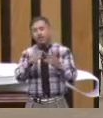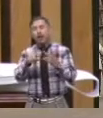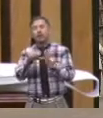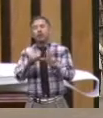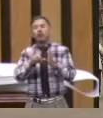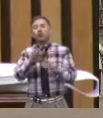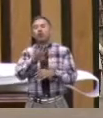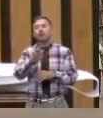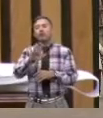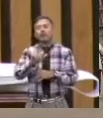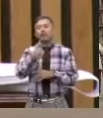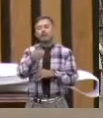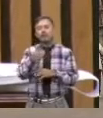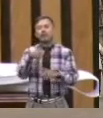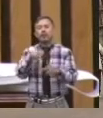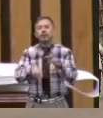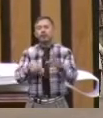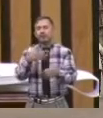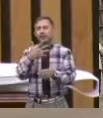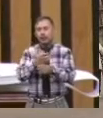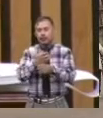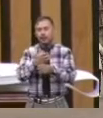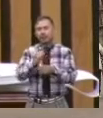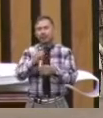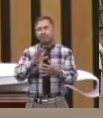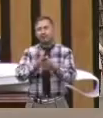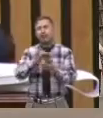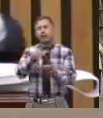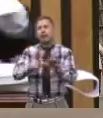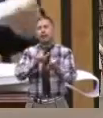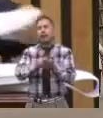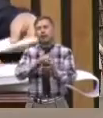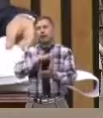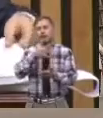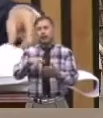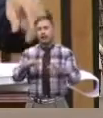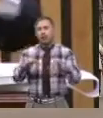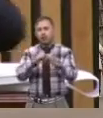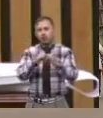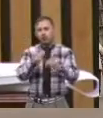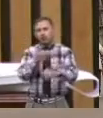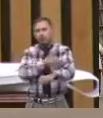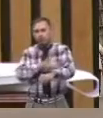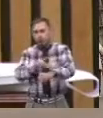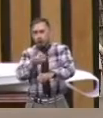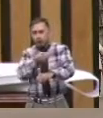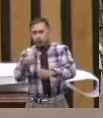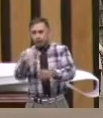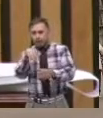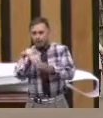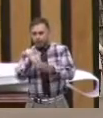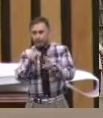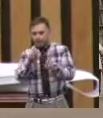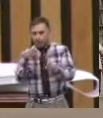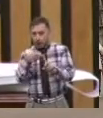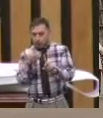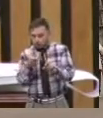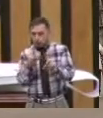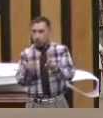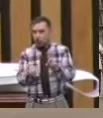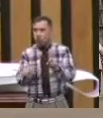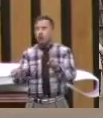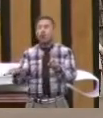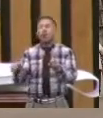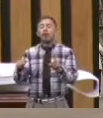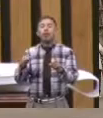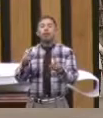456, fracción quinta de la Ley General de Instituciones y Procedimientos Electorales y cancelarle el registro